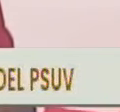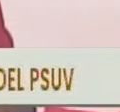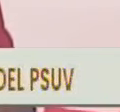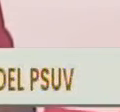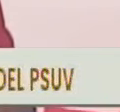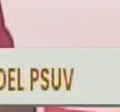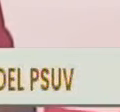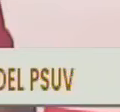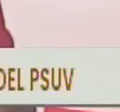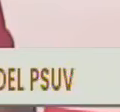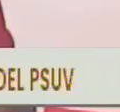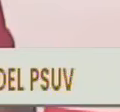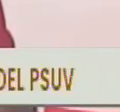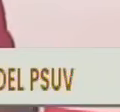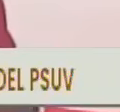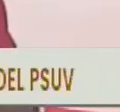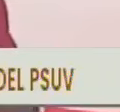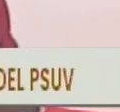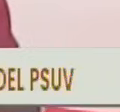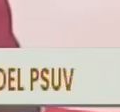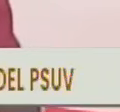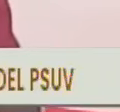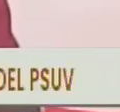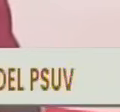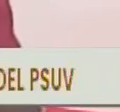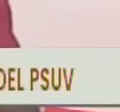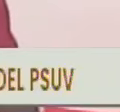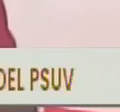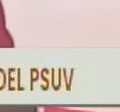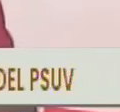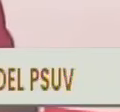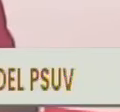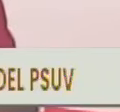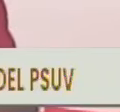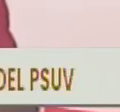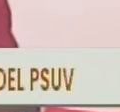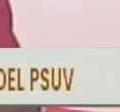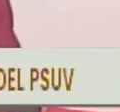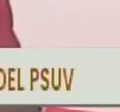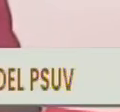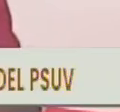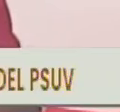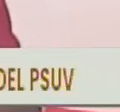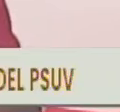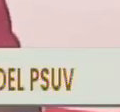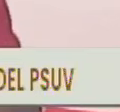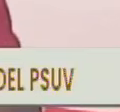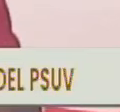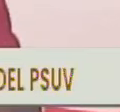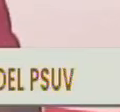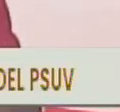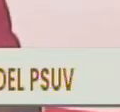cara y ha puesto la cara. Mientras los que llamaron a sanciones, bloqueos, todos dicen yo no fui.